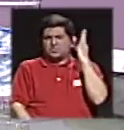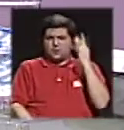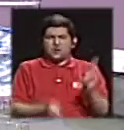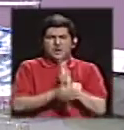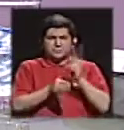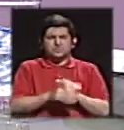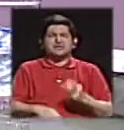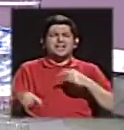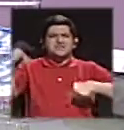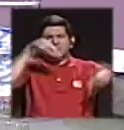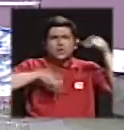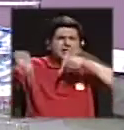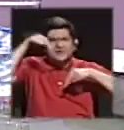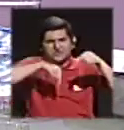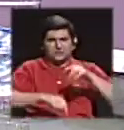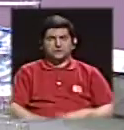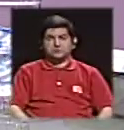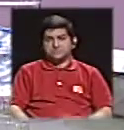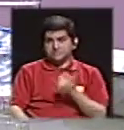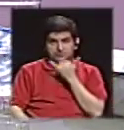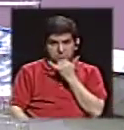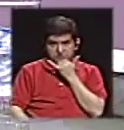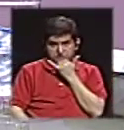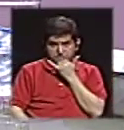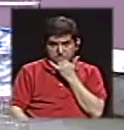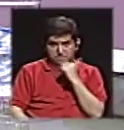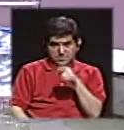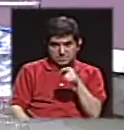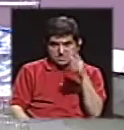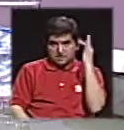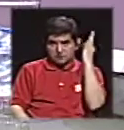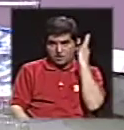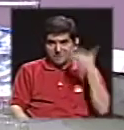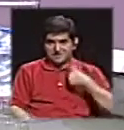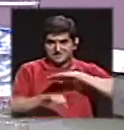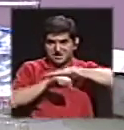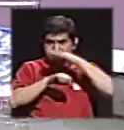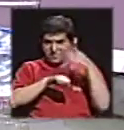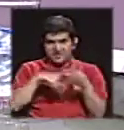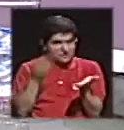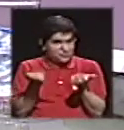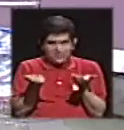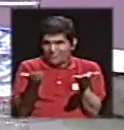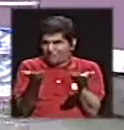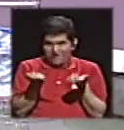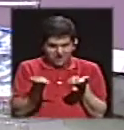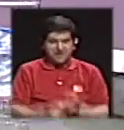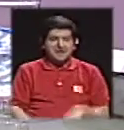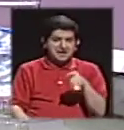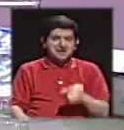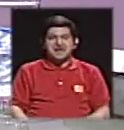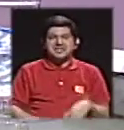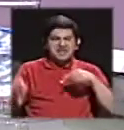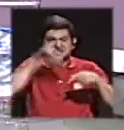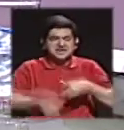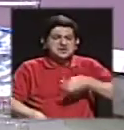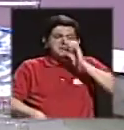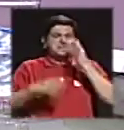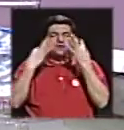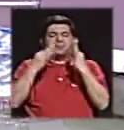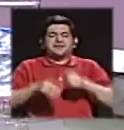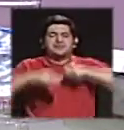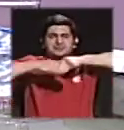usando pesticidas, y resulta que eran mujeres que tenían un embarazo no deseado y que tomaban los pesticidas